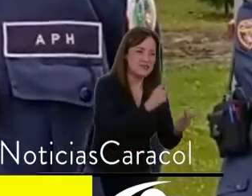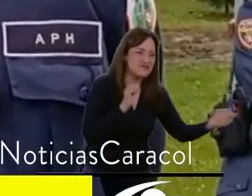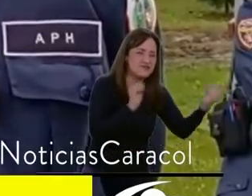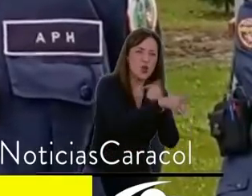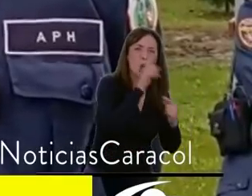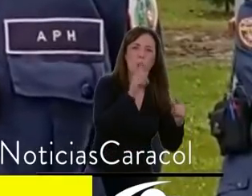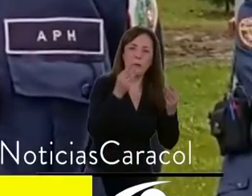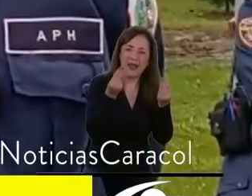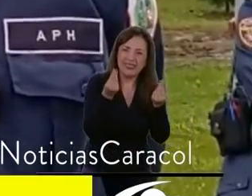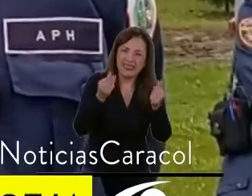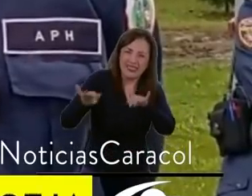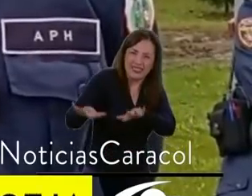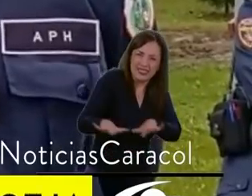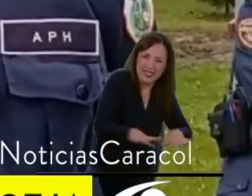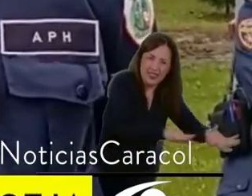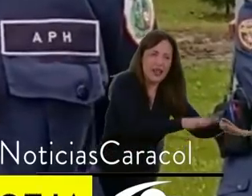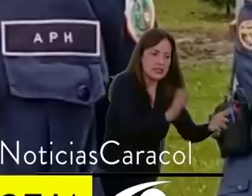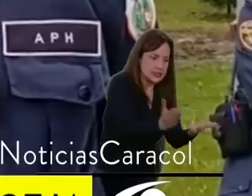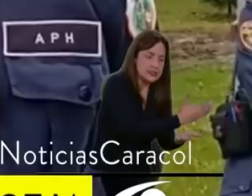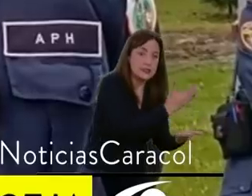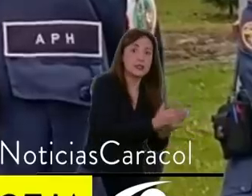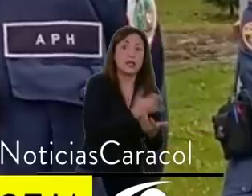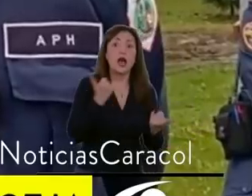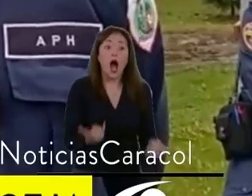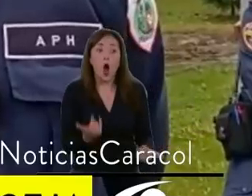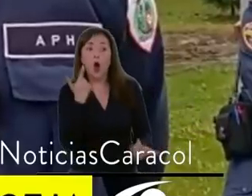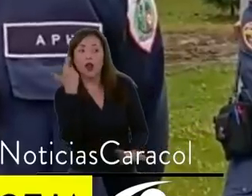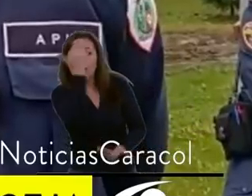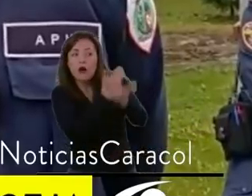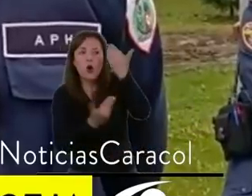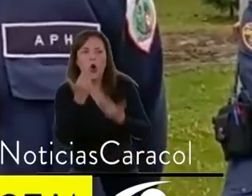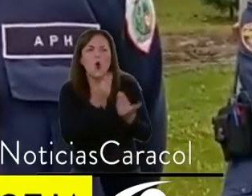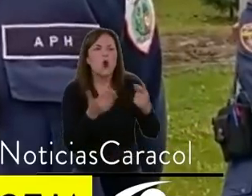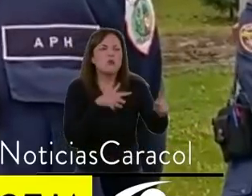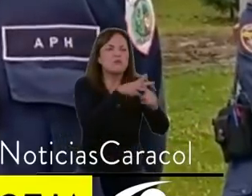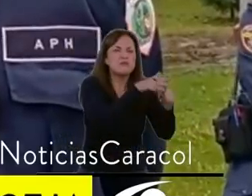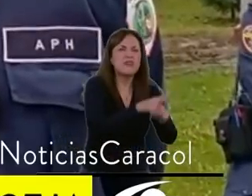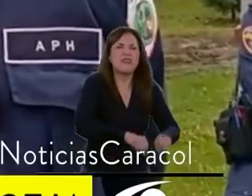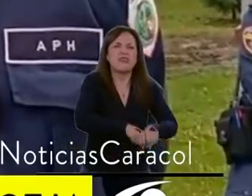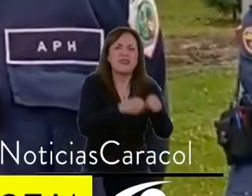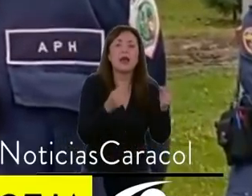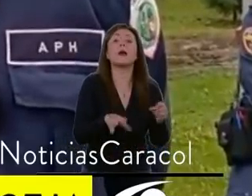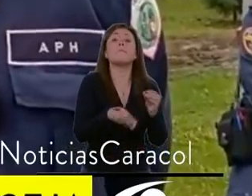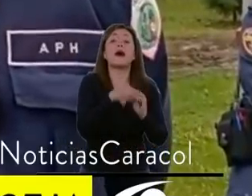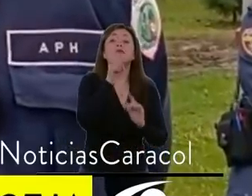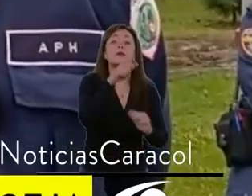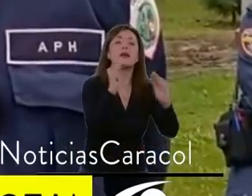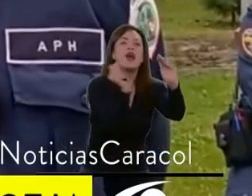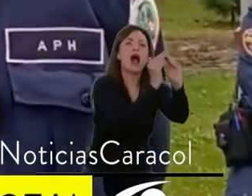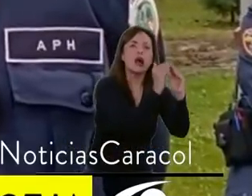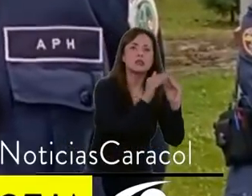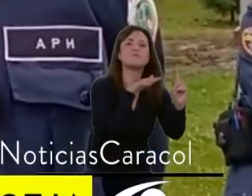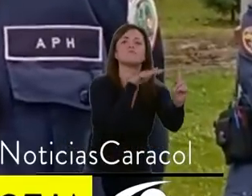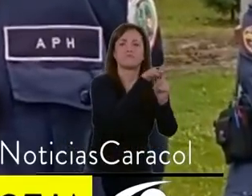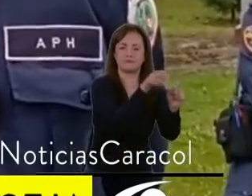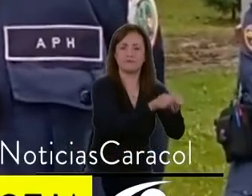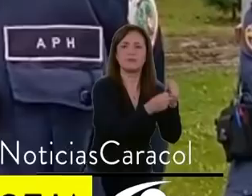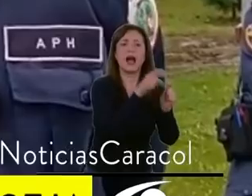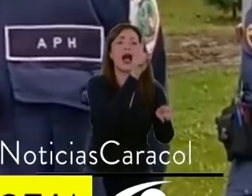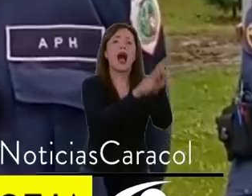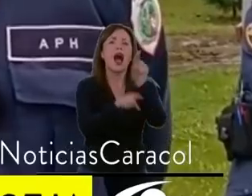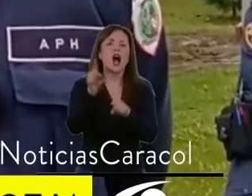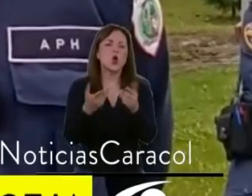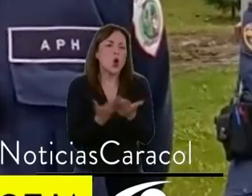lodo. En el momento pues están haciendo la evaluación de los daños que se causaron. Hubo varias viviendas afectadas y pérdida de